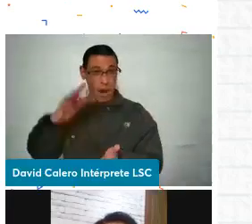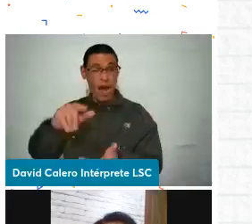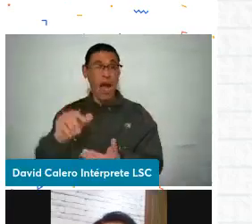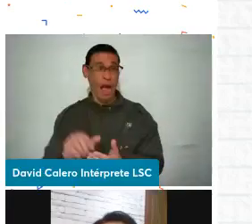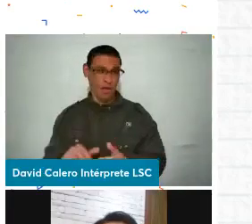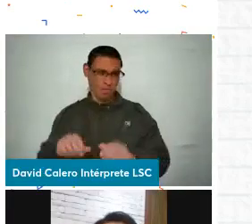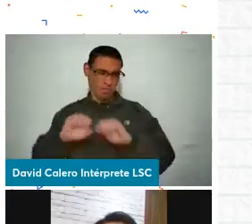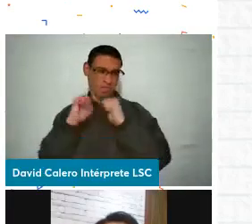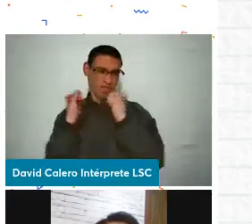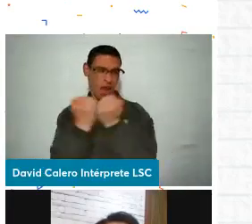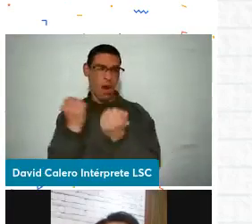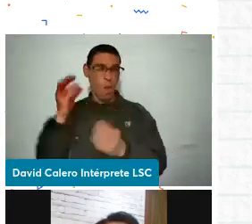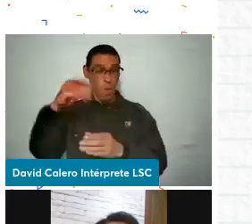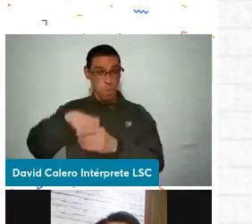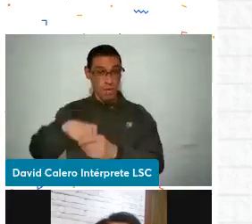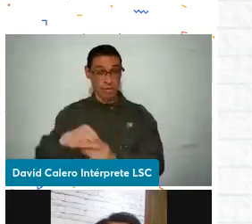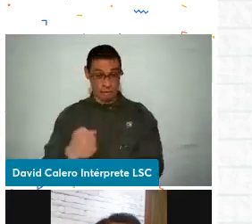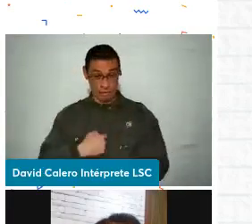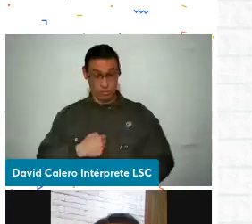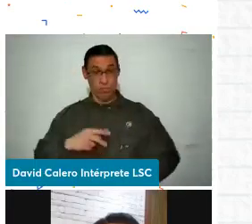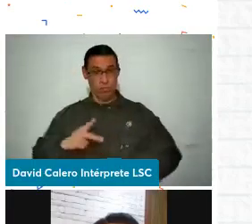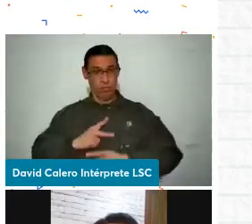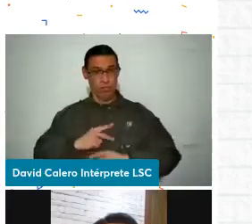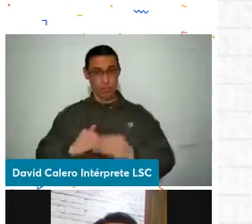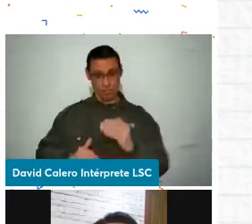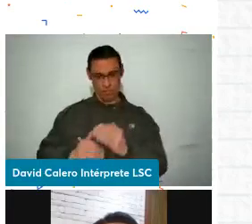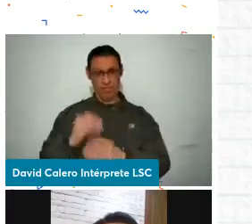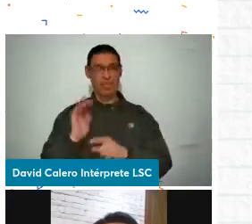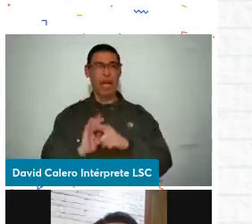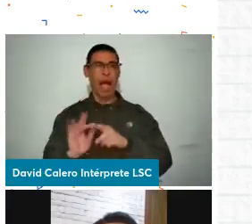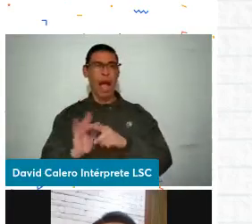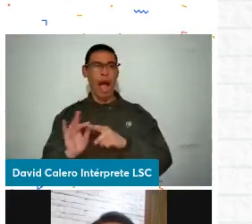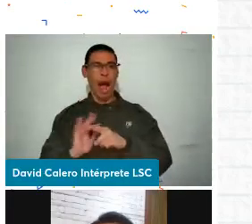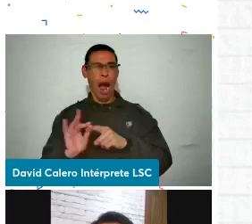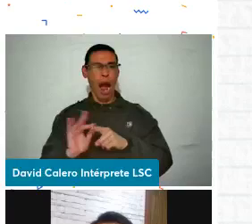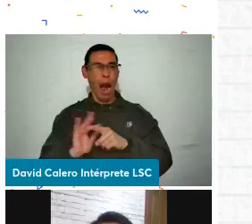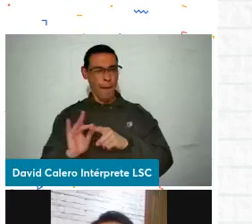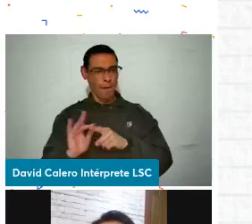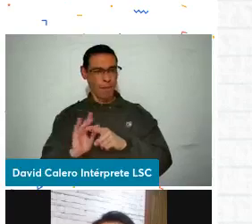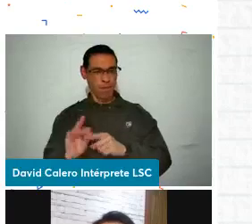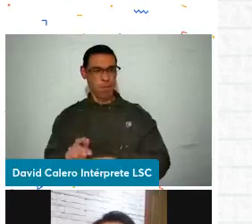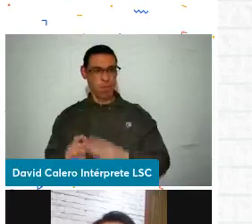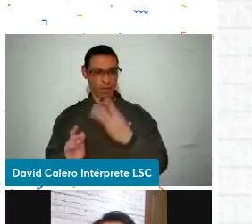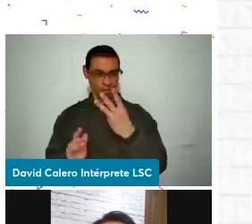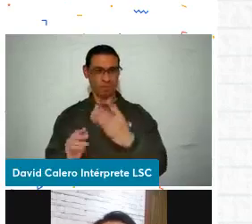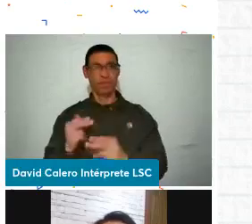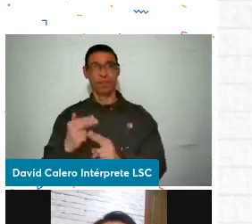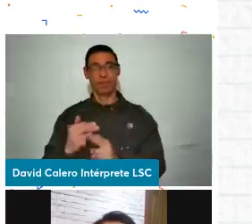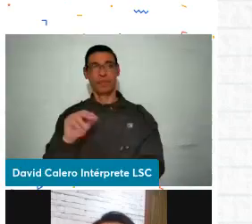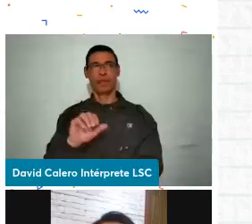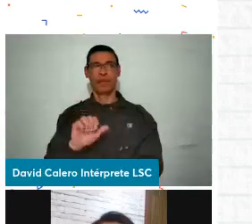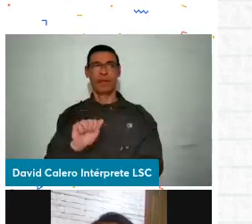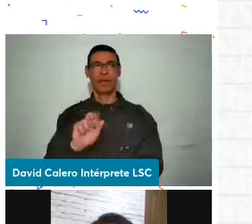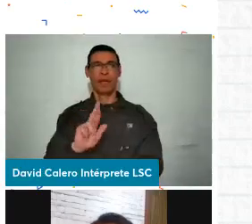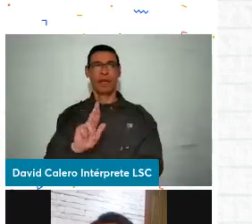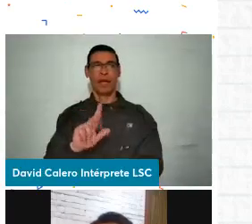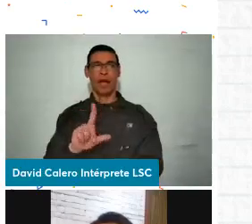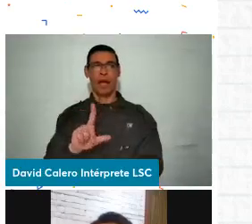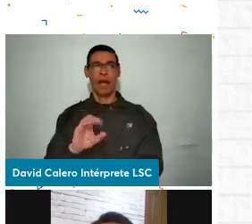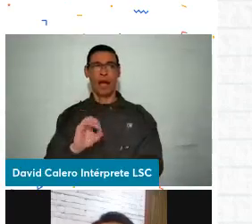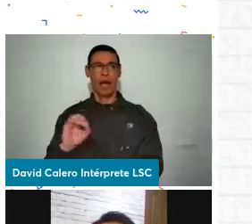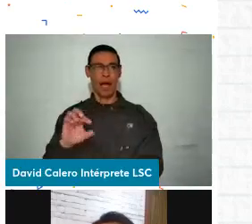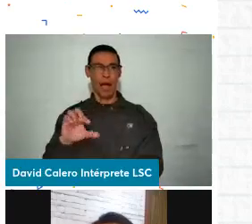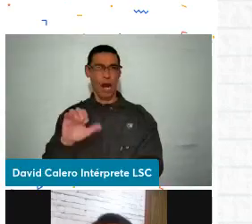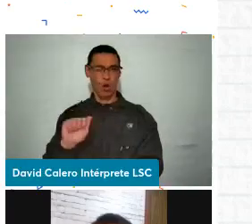experiencia personal, inicié con 3 aplicaciones, Arlupa, que es una de distribución